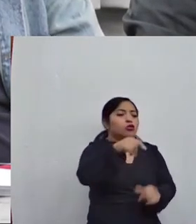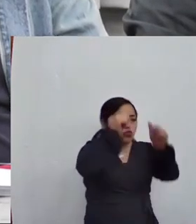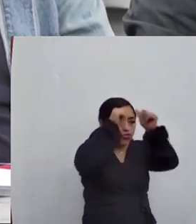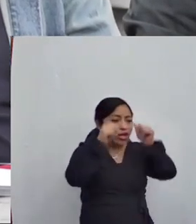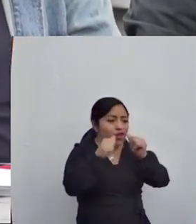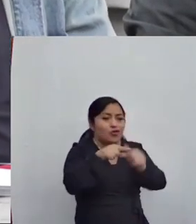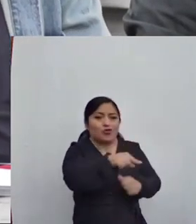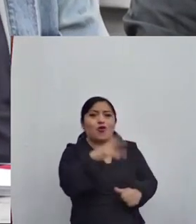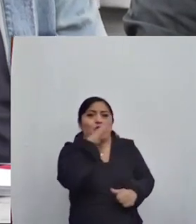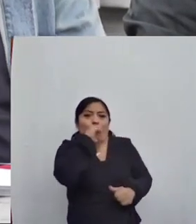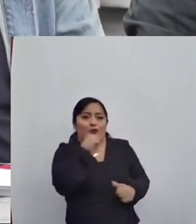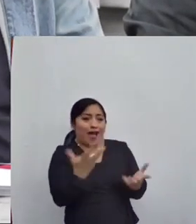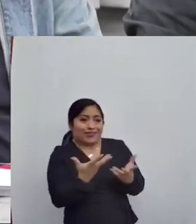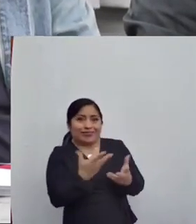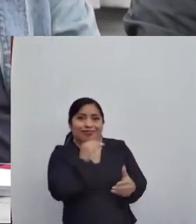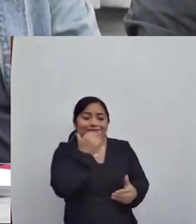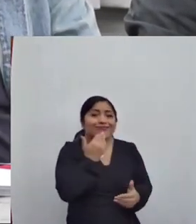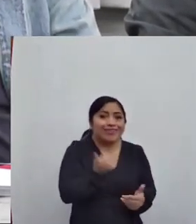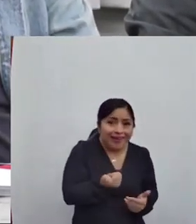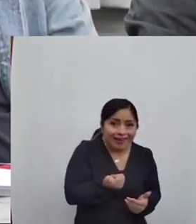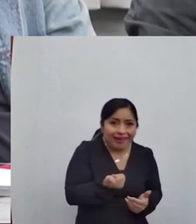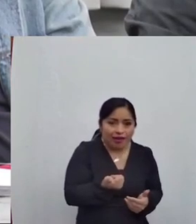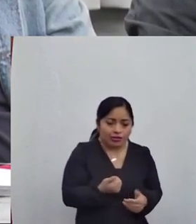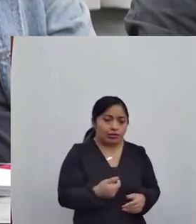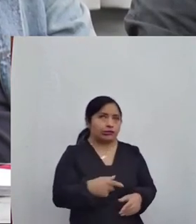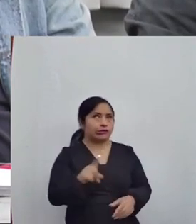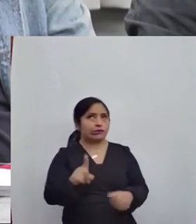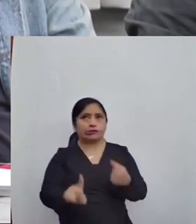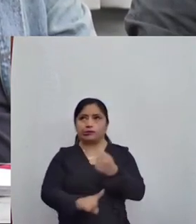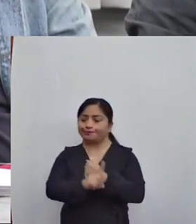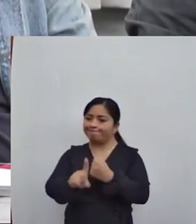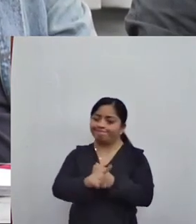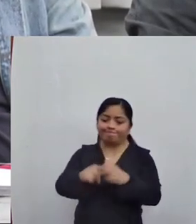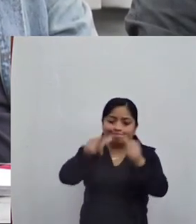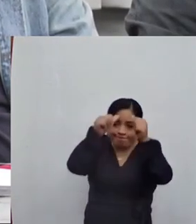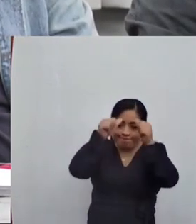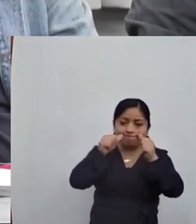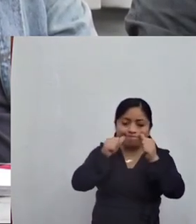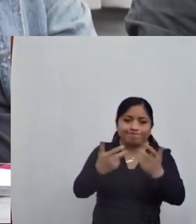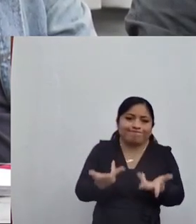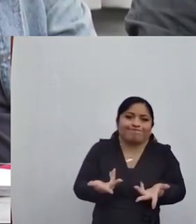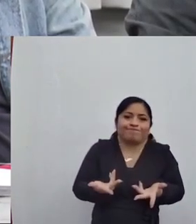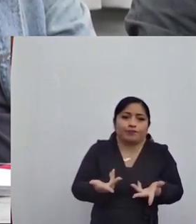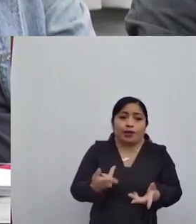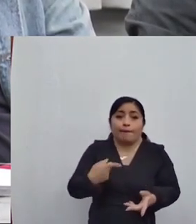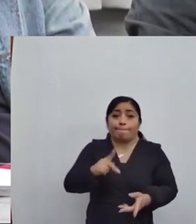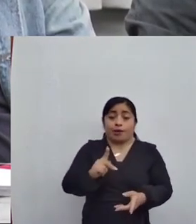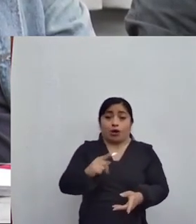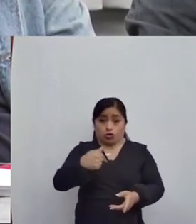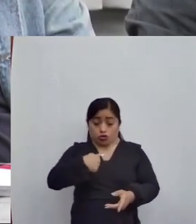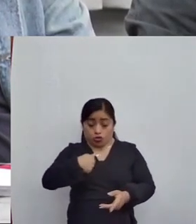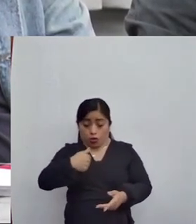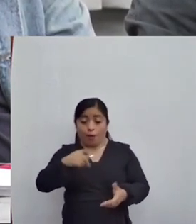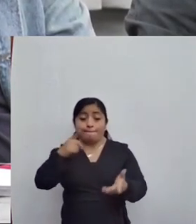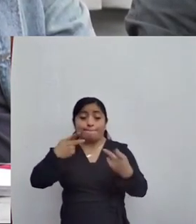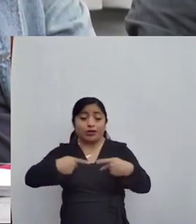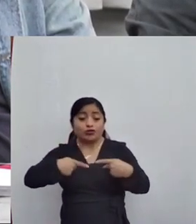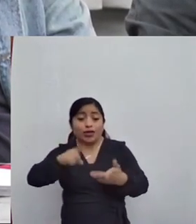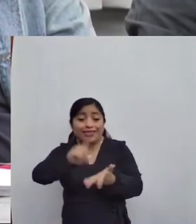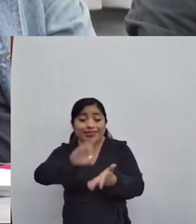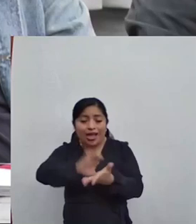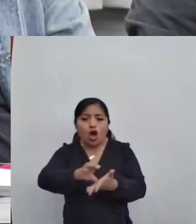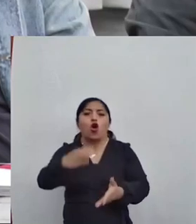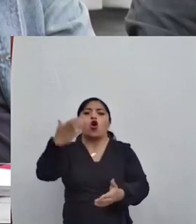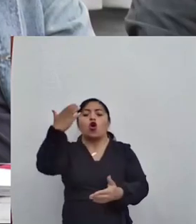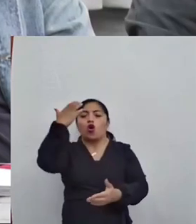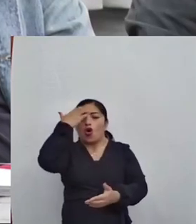Y quién sabe si yo lo puedo hacer, solo yo, porque conozco también mis limitantes. Por eso es que creo que